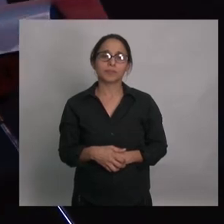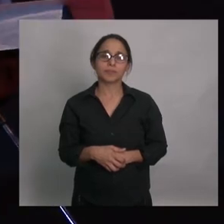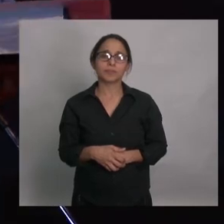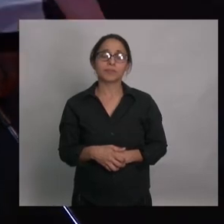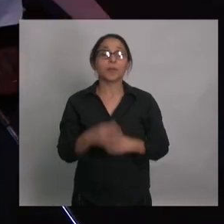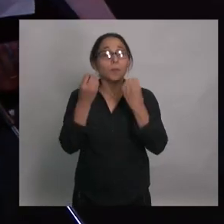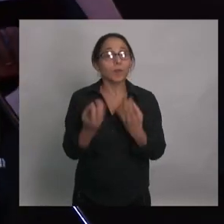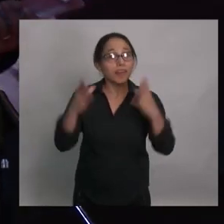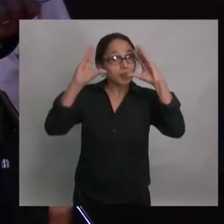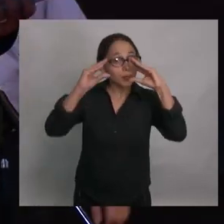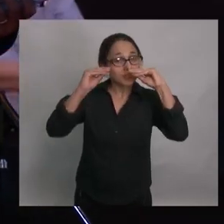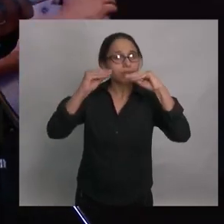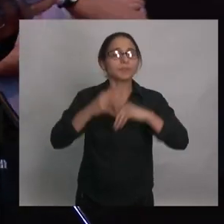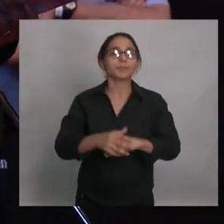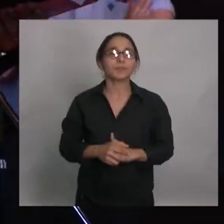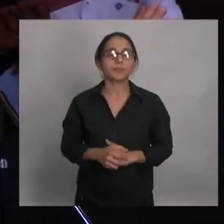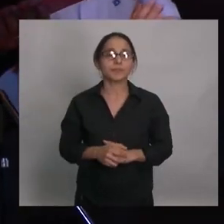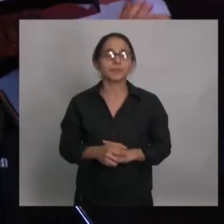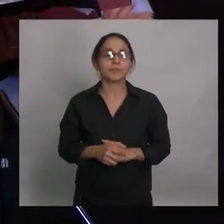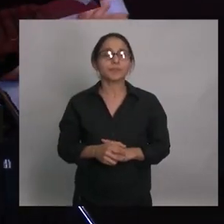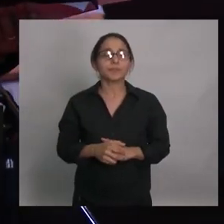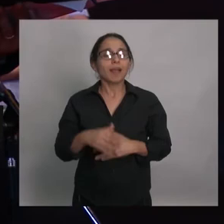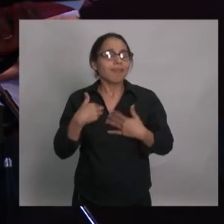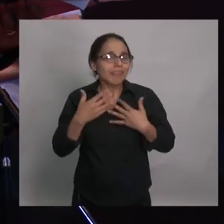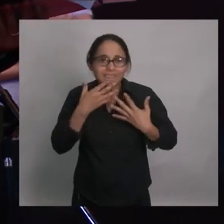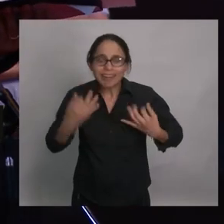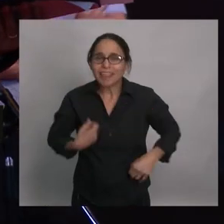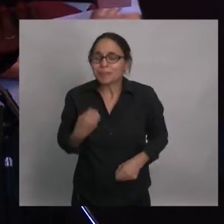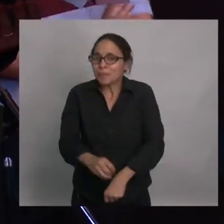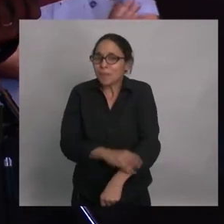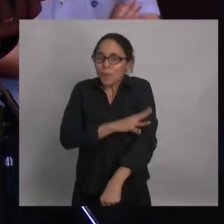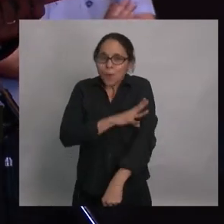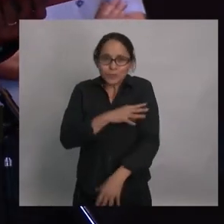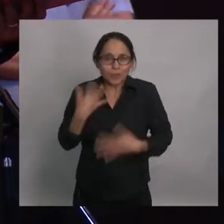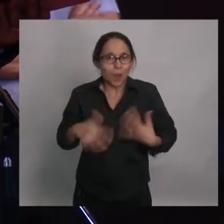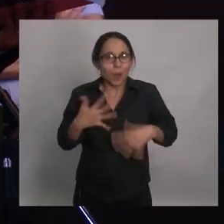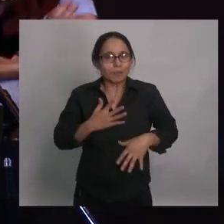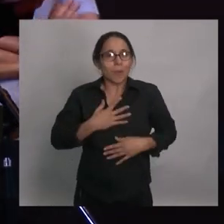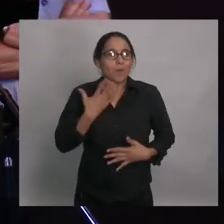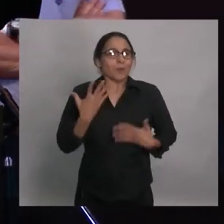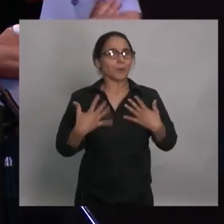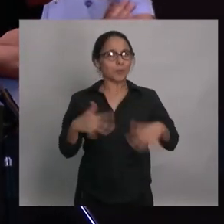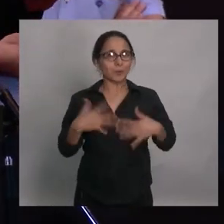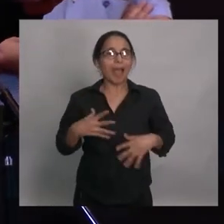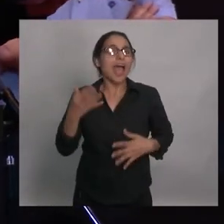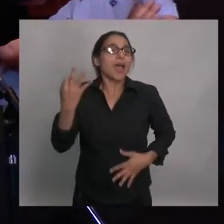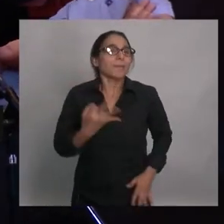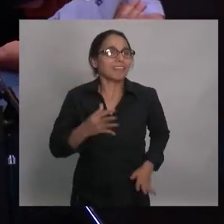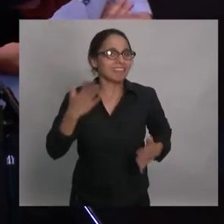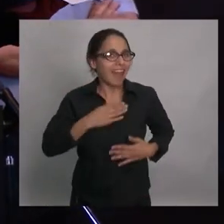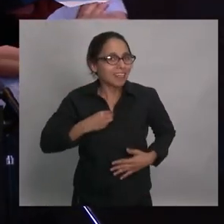buenas noches la verdad que nos sentimos muy emocionados y privilegiado este premio